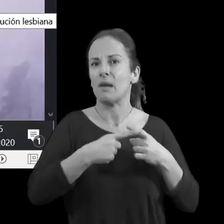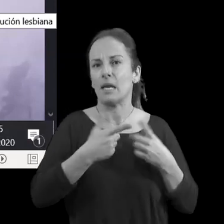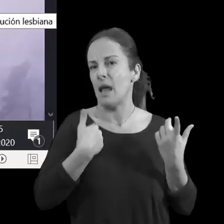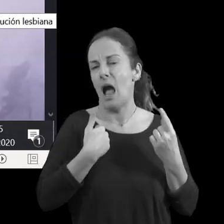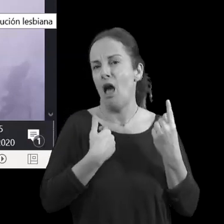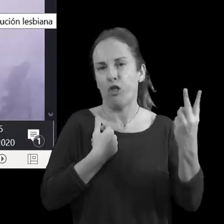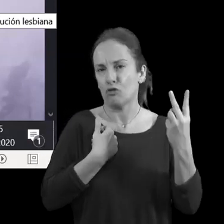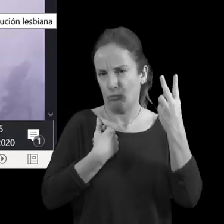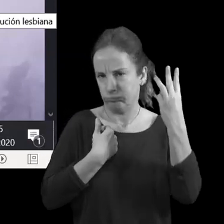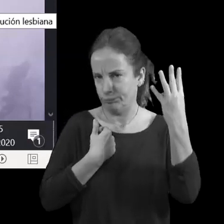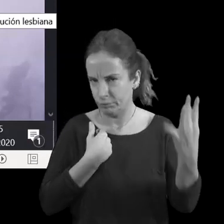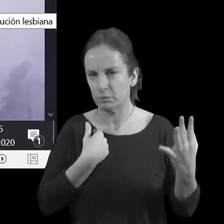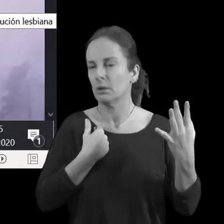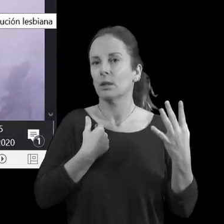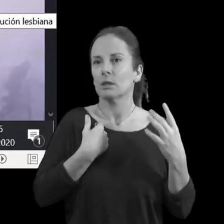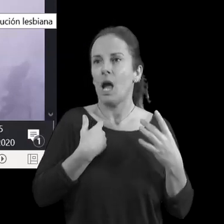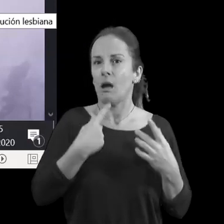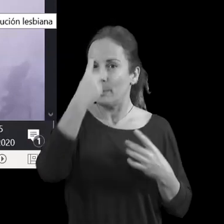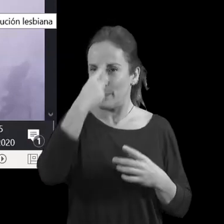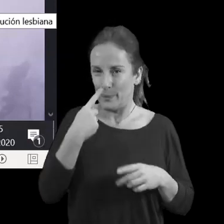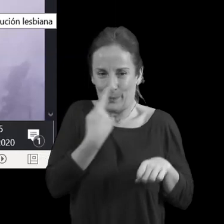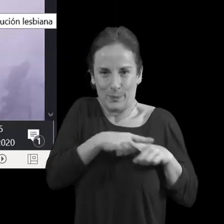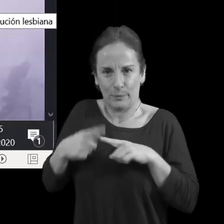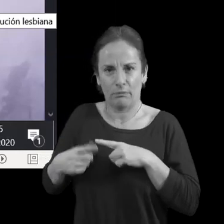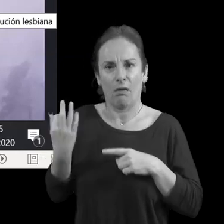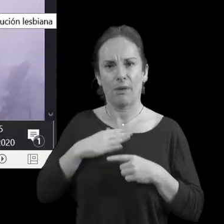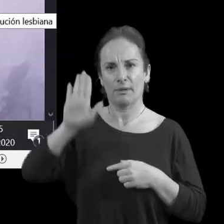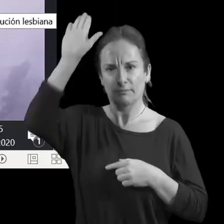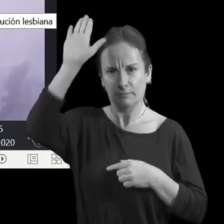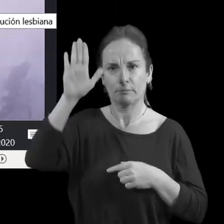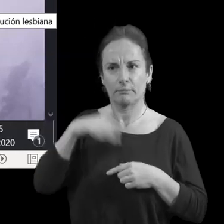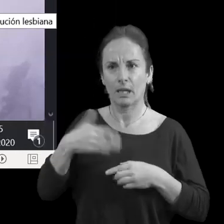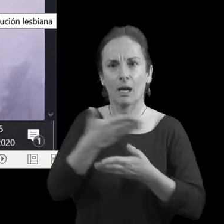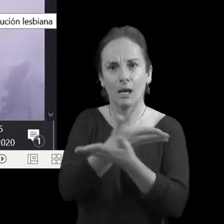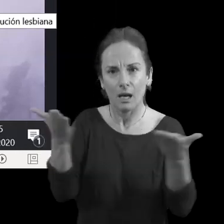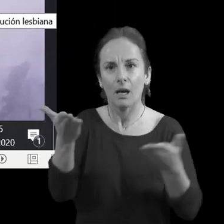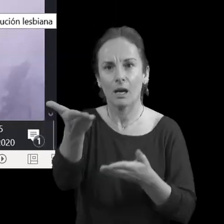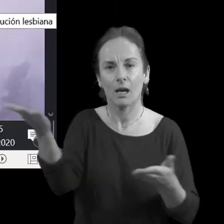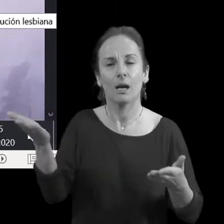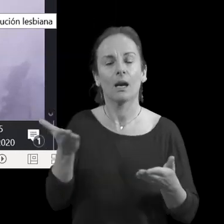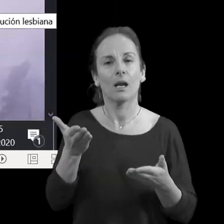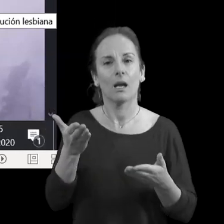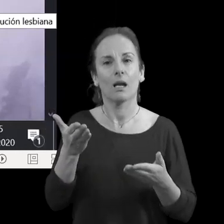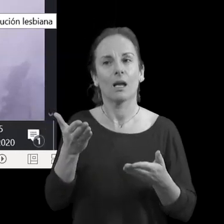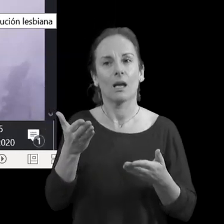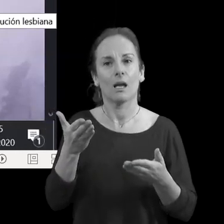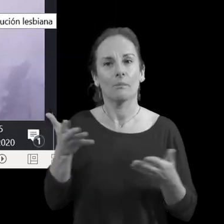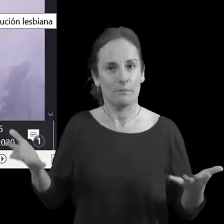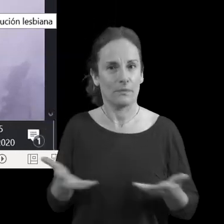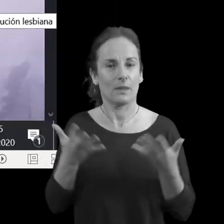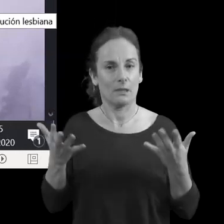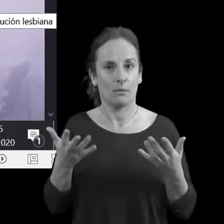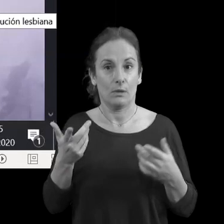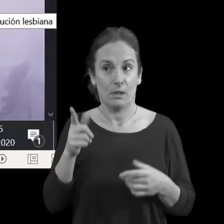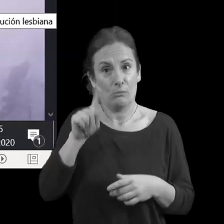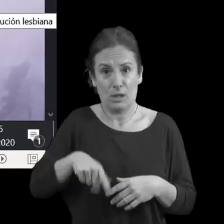ahí sí que hay que hacerse fuerte, sobre todo porque tiene una serie de implicaciones también para nuestros hijos e